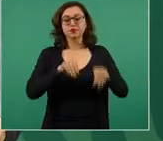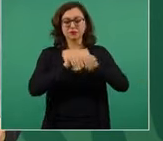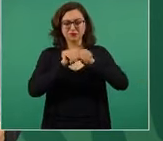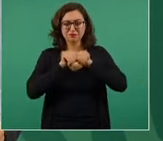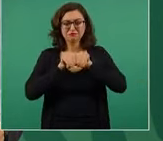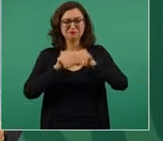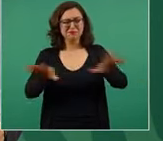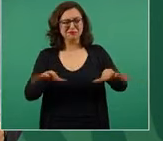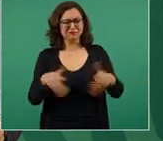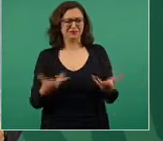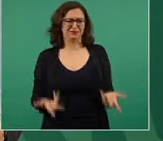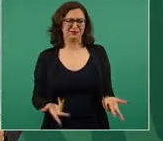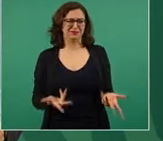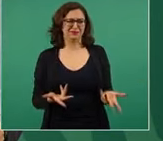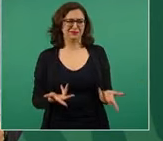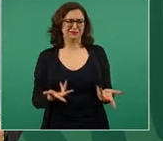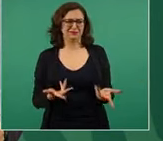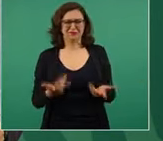majadera,